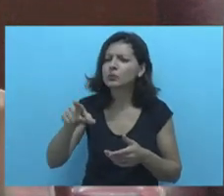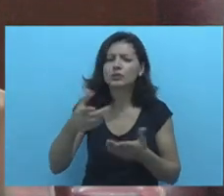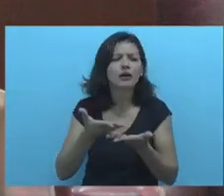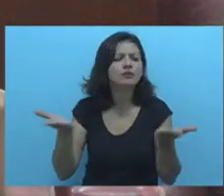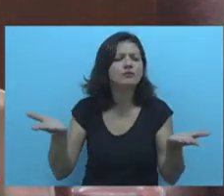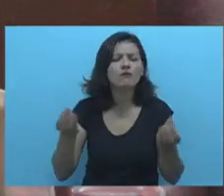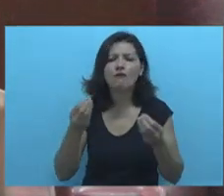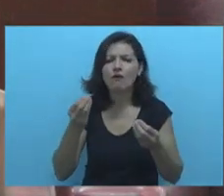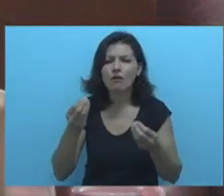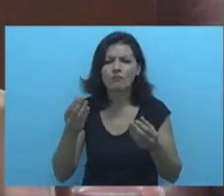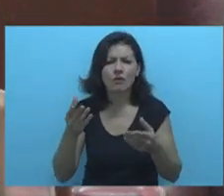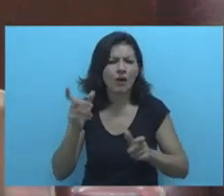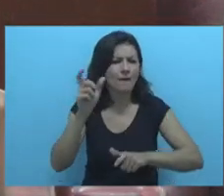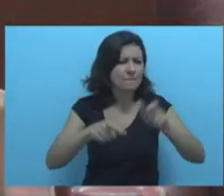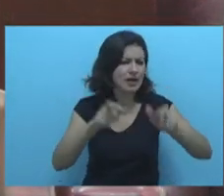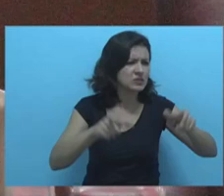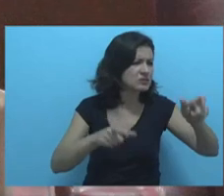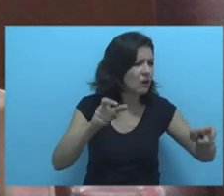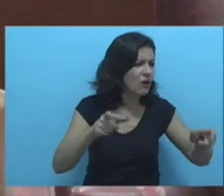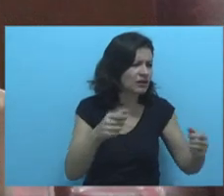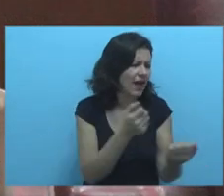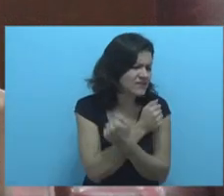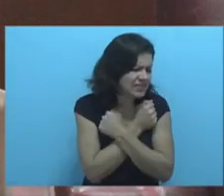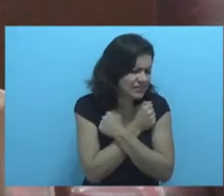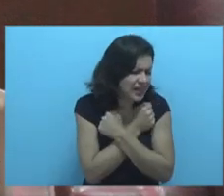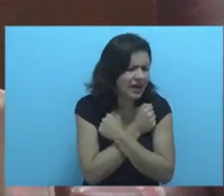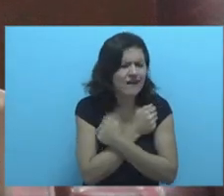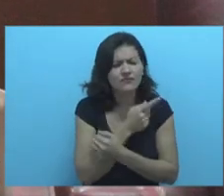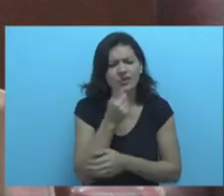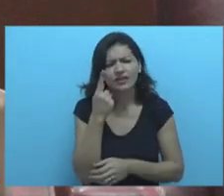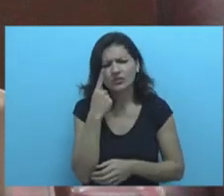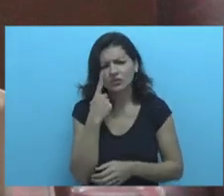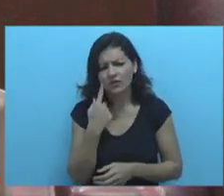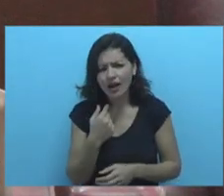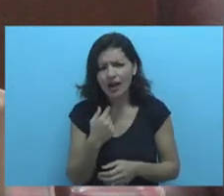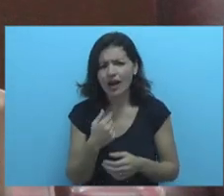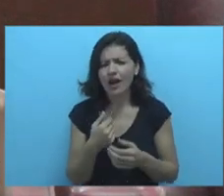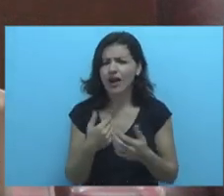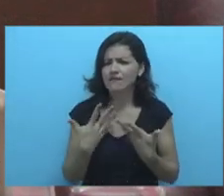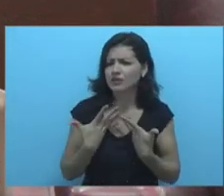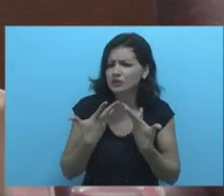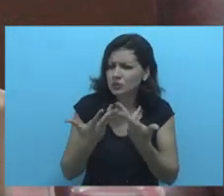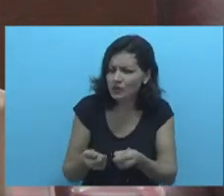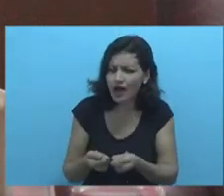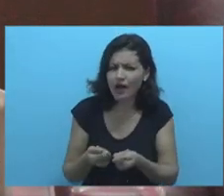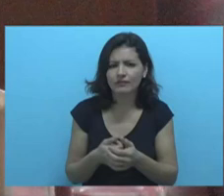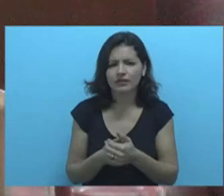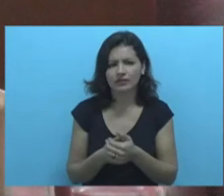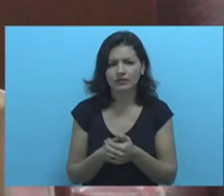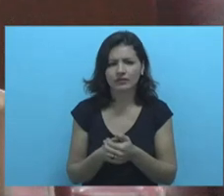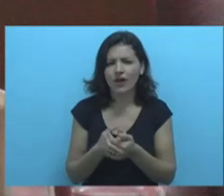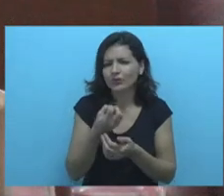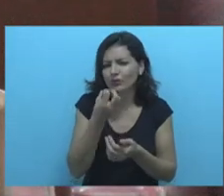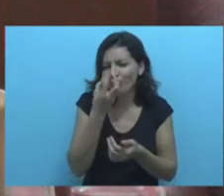esa gente que se abrazaba, pero se abrazaba con mucho sentimiento, en la solidaridad, en esa